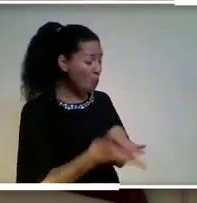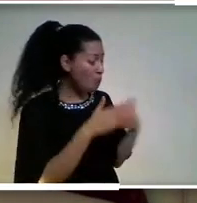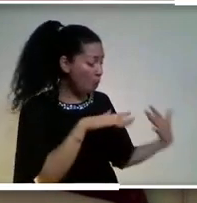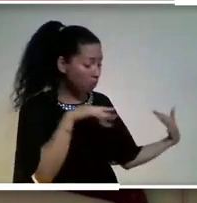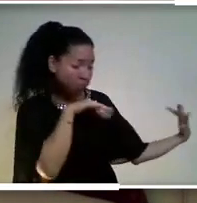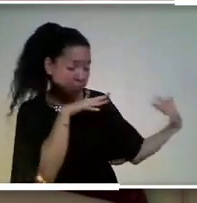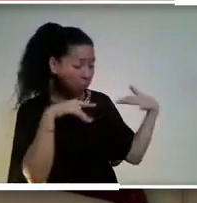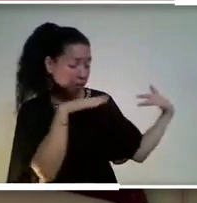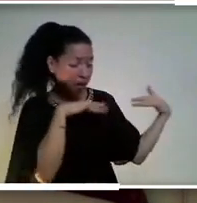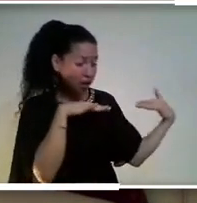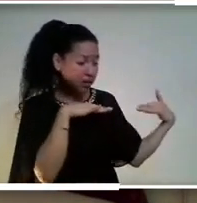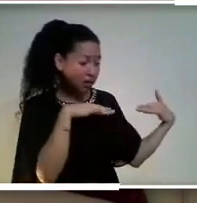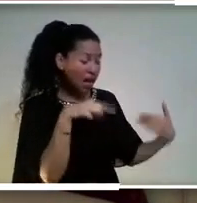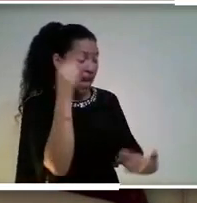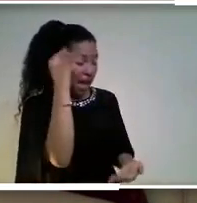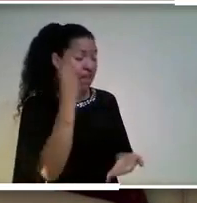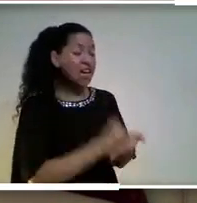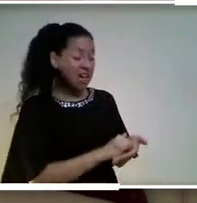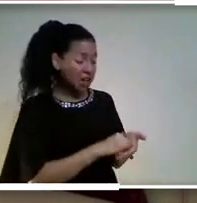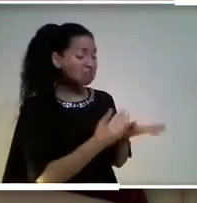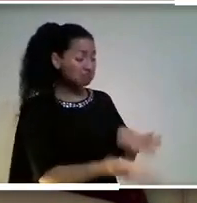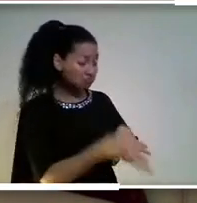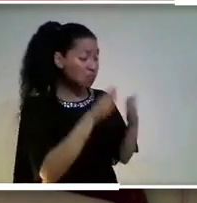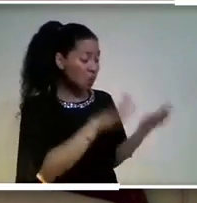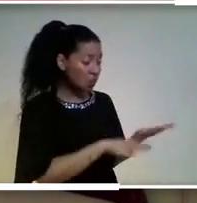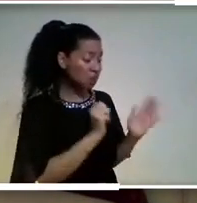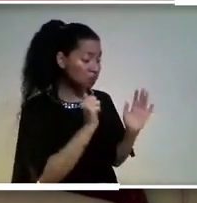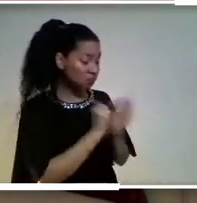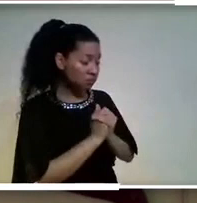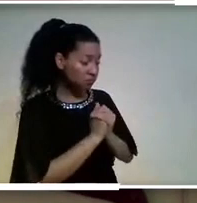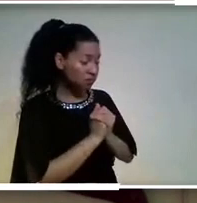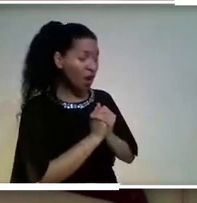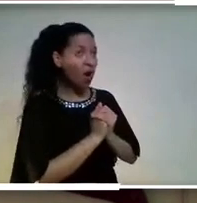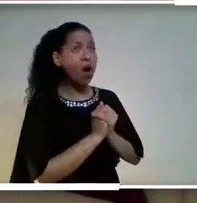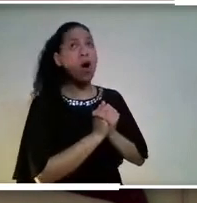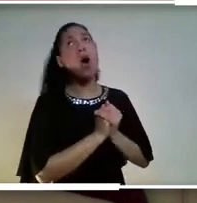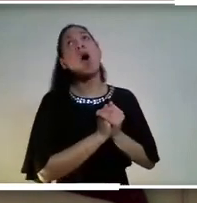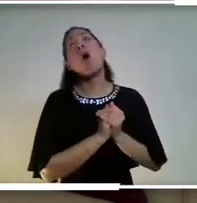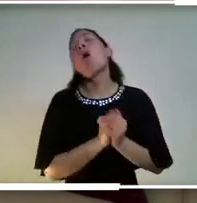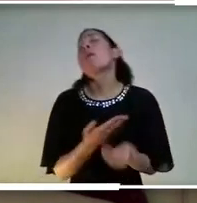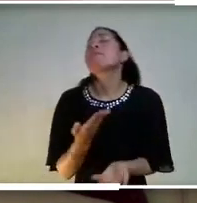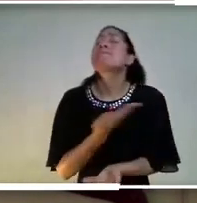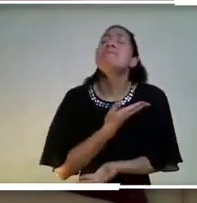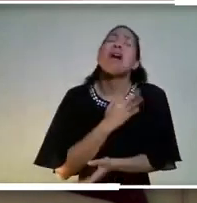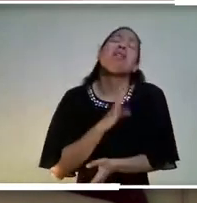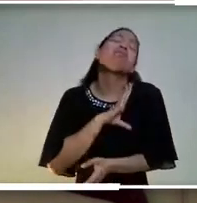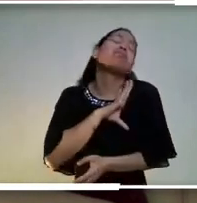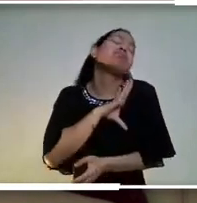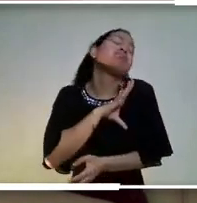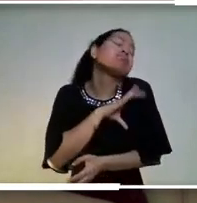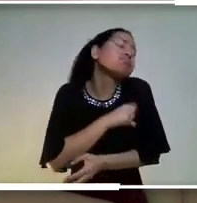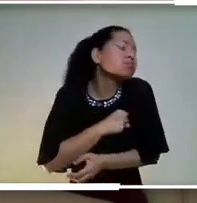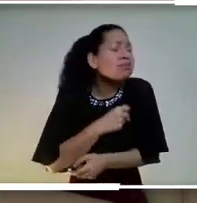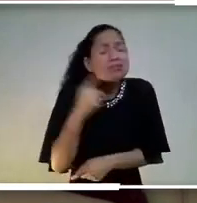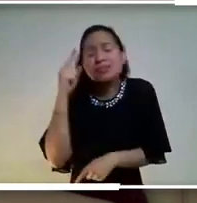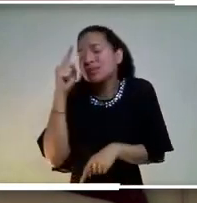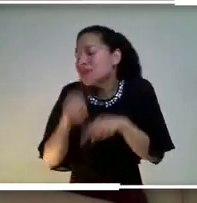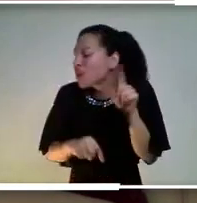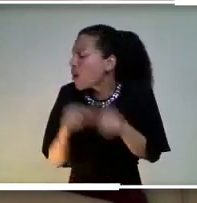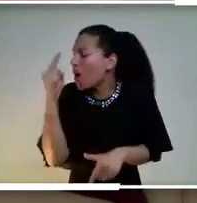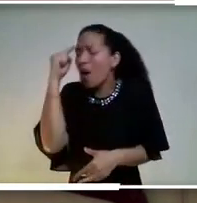presume que está muerto así una reino no lo podía creer ella ha estado orando